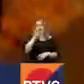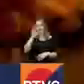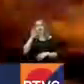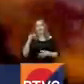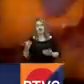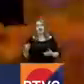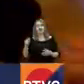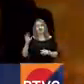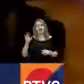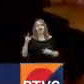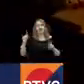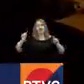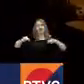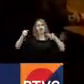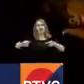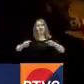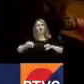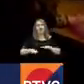internacional del joropo